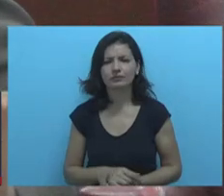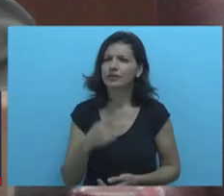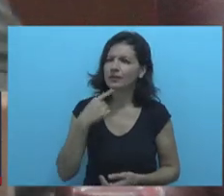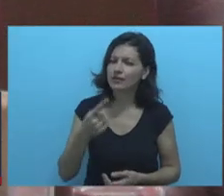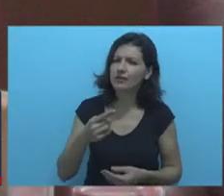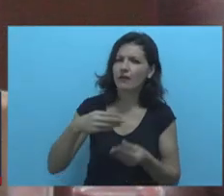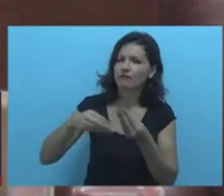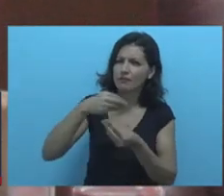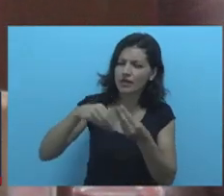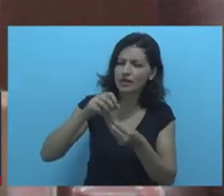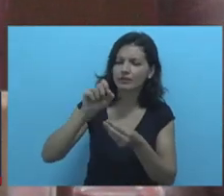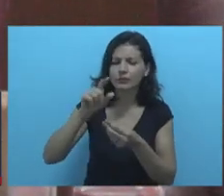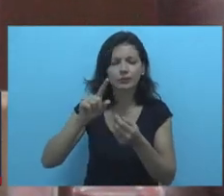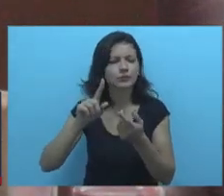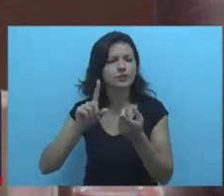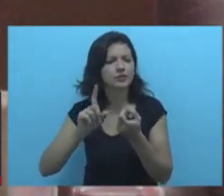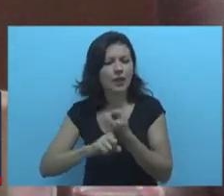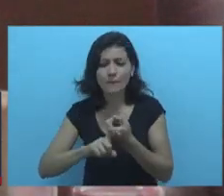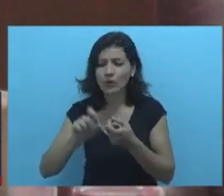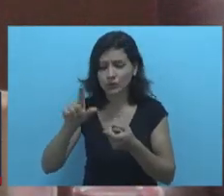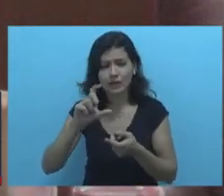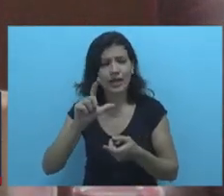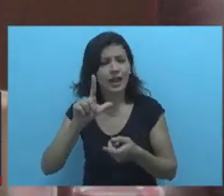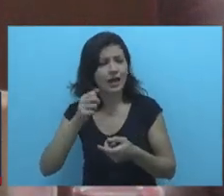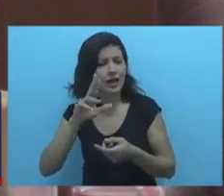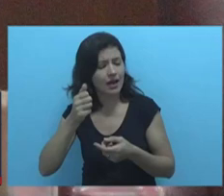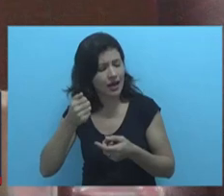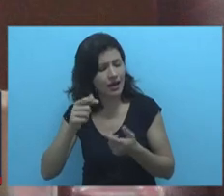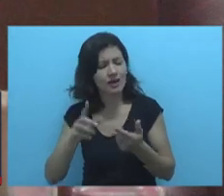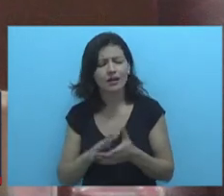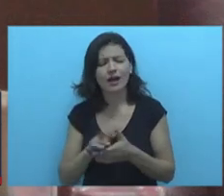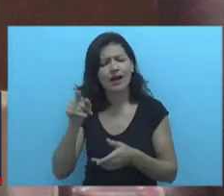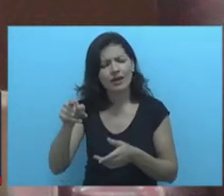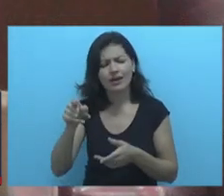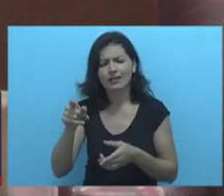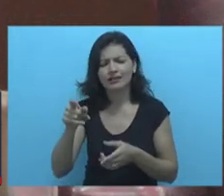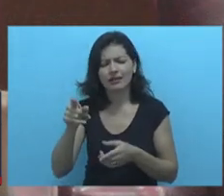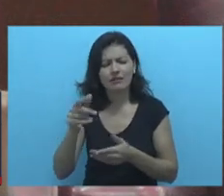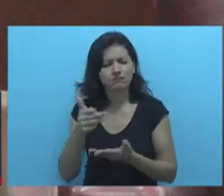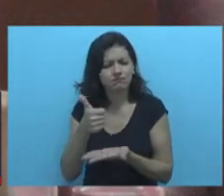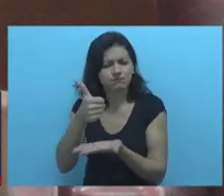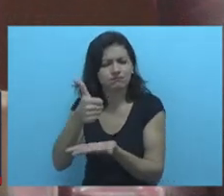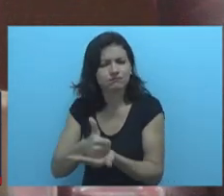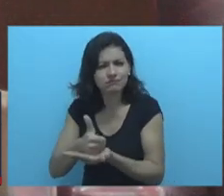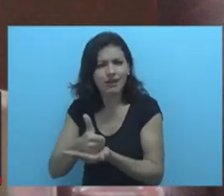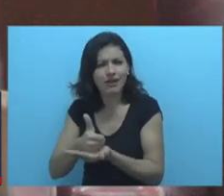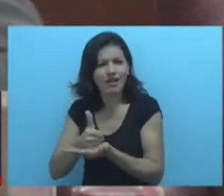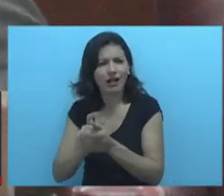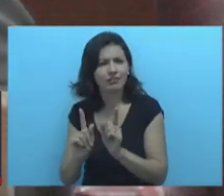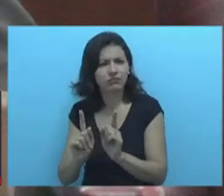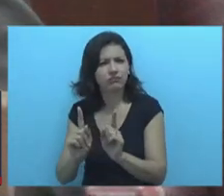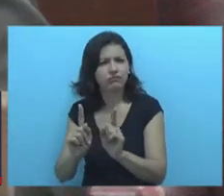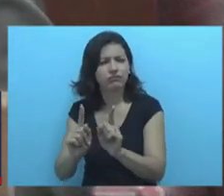su familia, para los compañeros militantes, creo que a Miguel queda en la historia. Repito, queda en la historia. Es